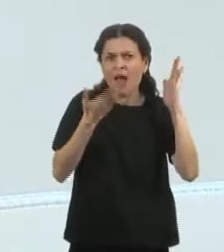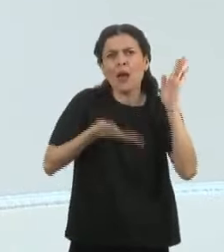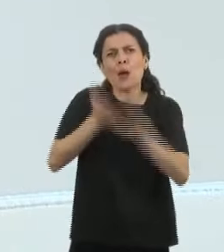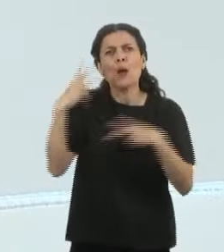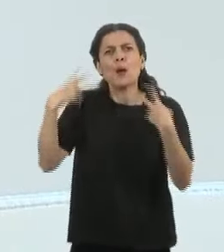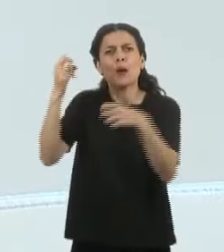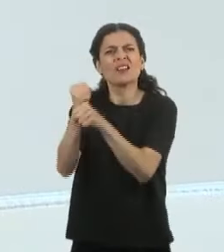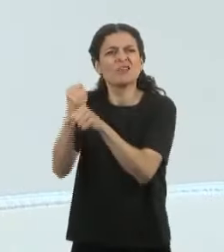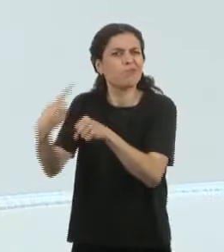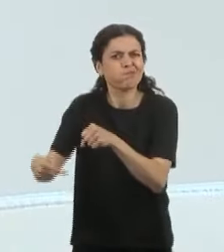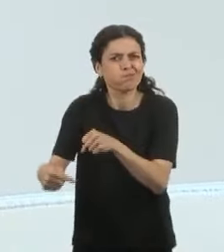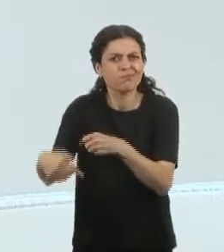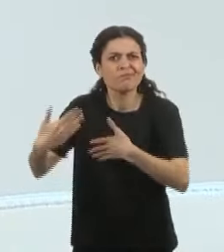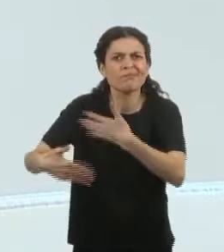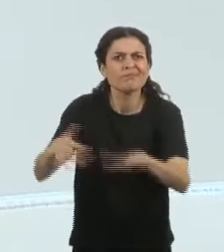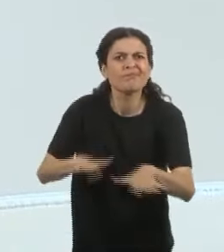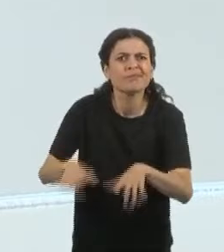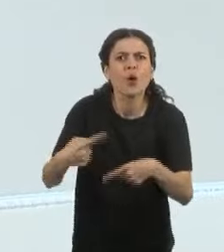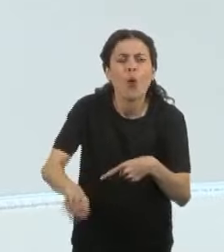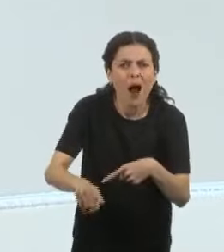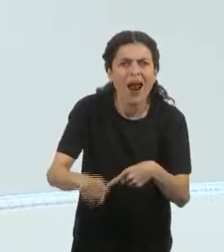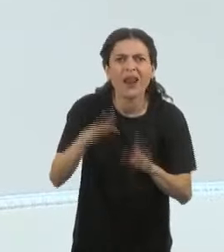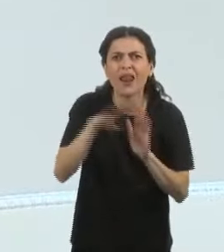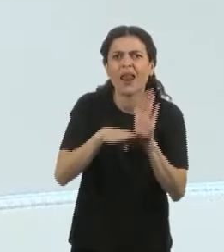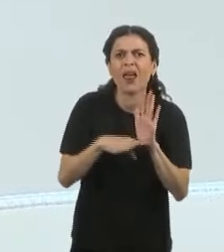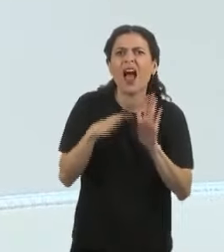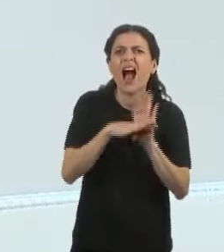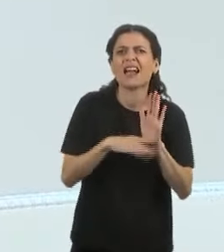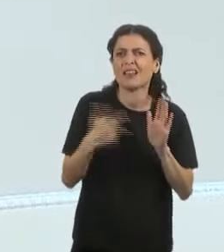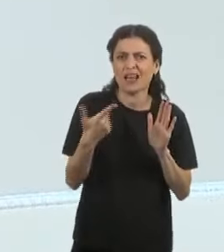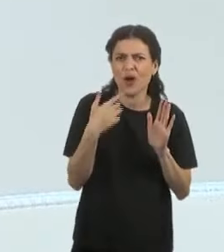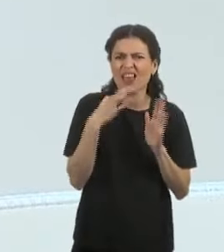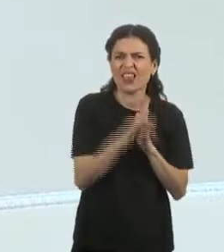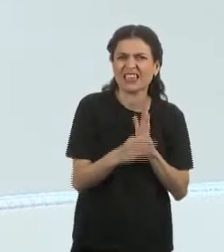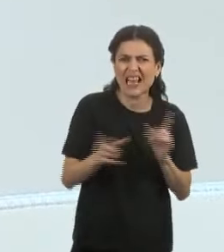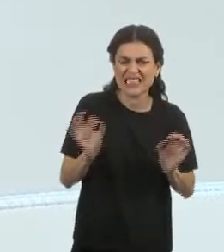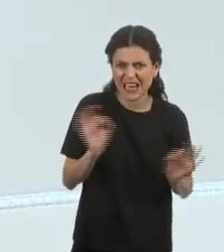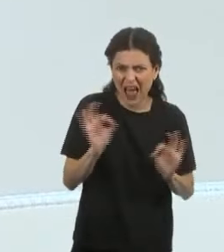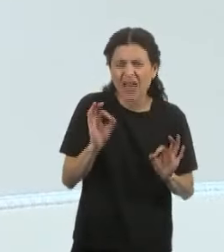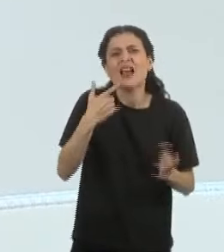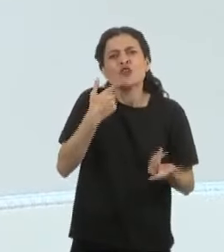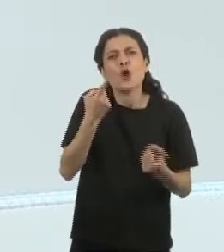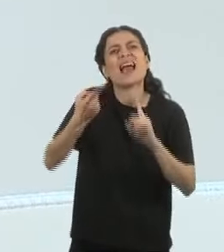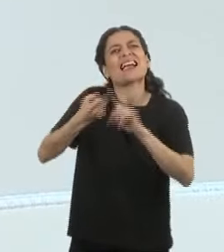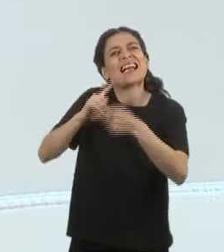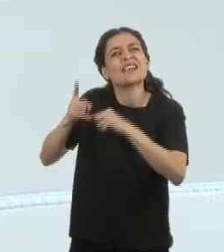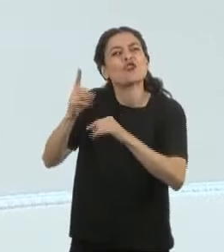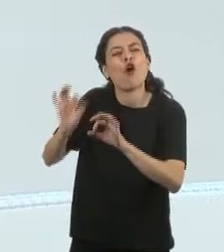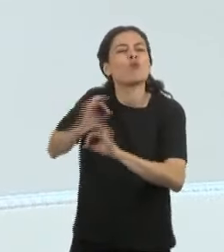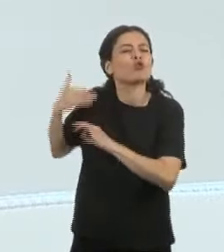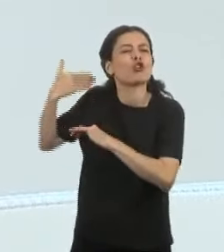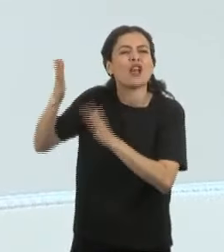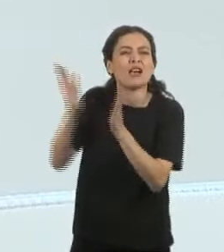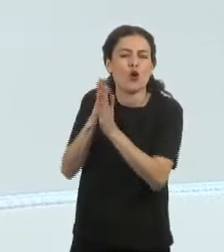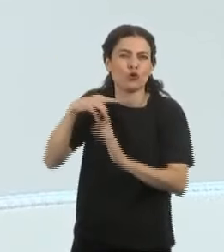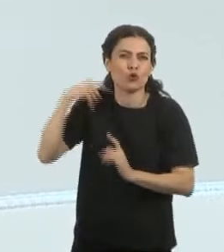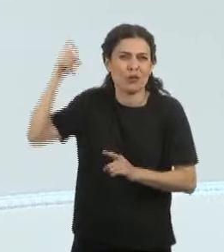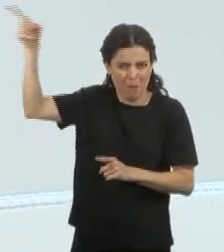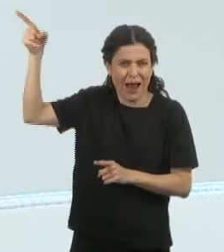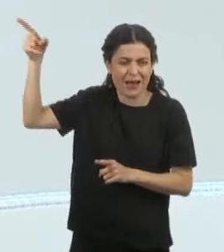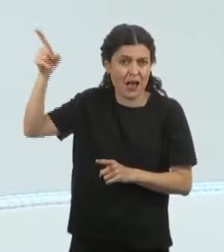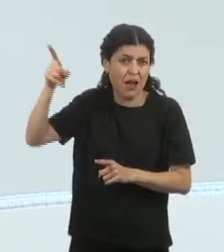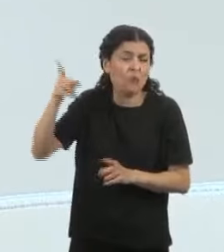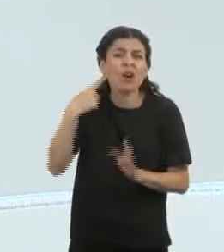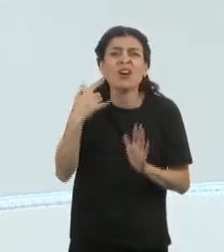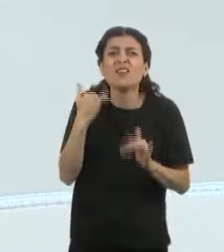internacional y las relaciones históricas con con ese país no y por otro lado bueno Cuál es el costo del